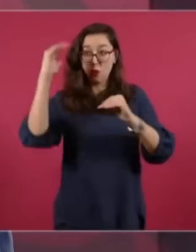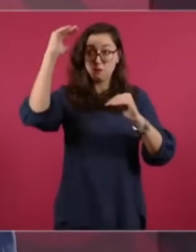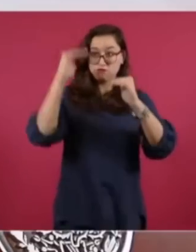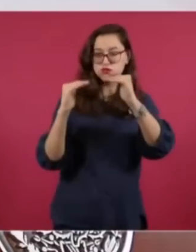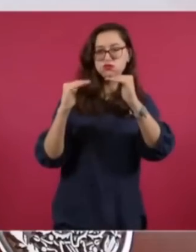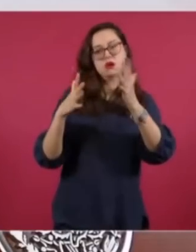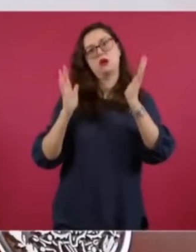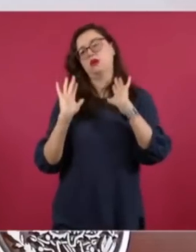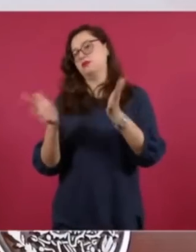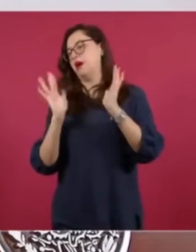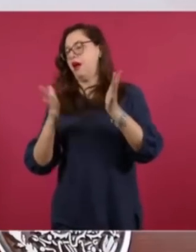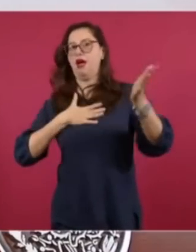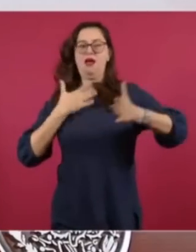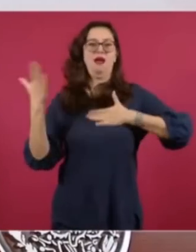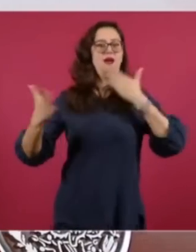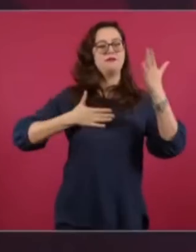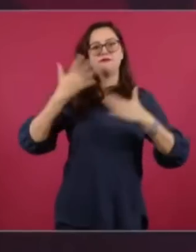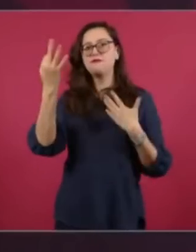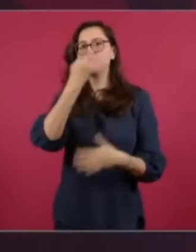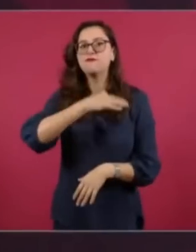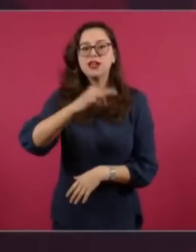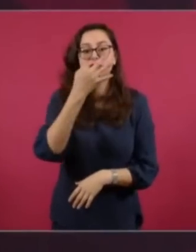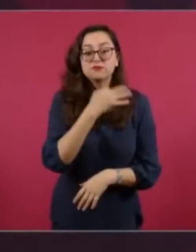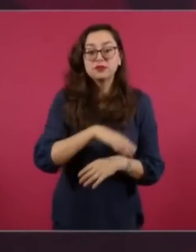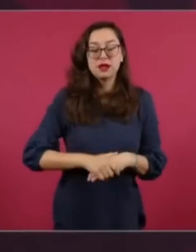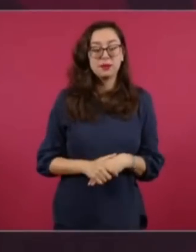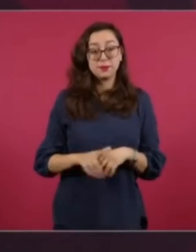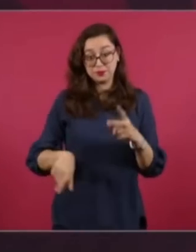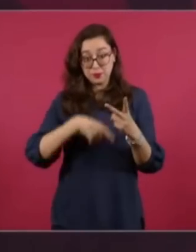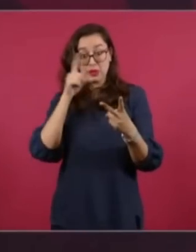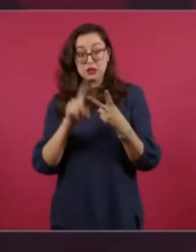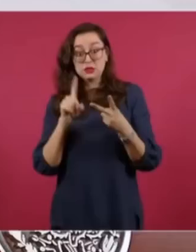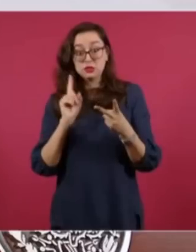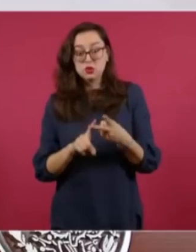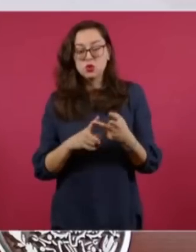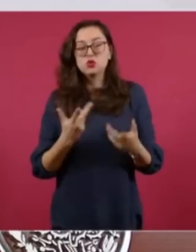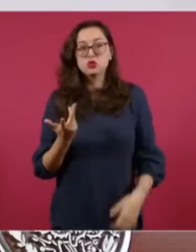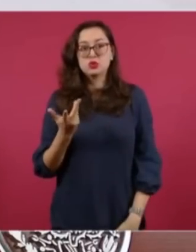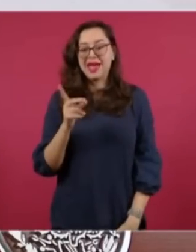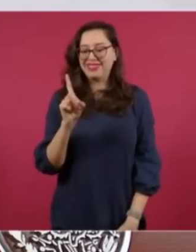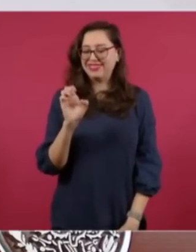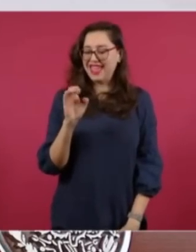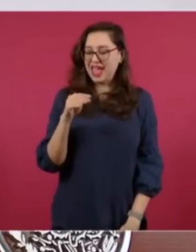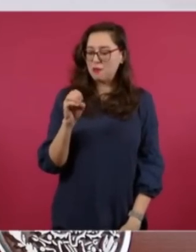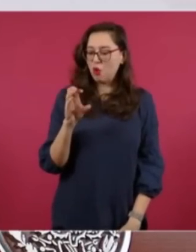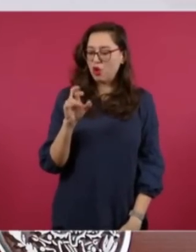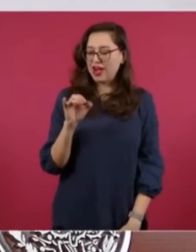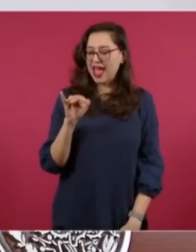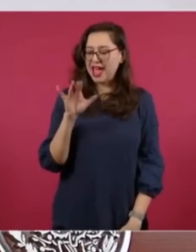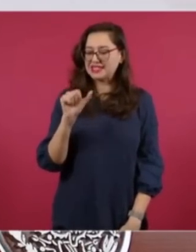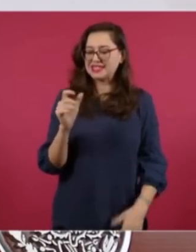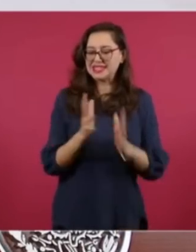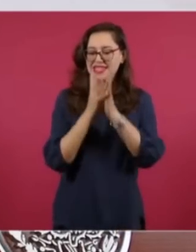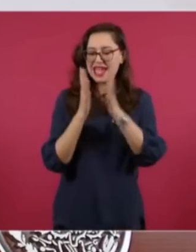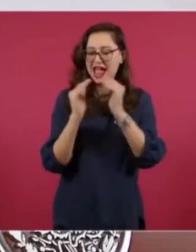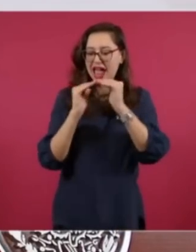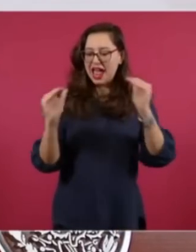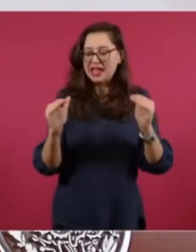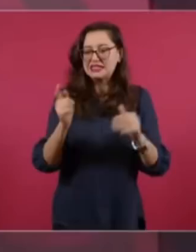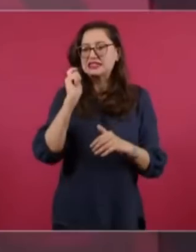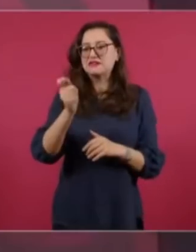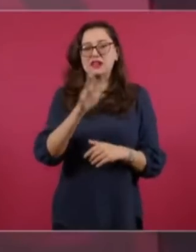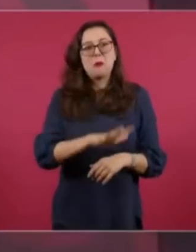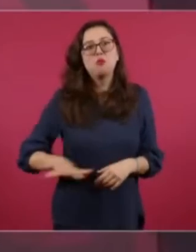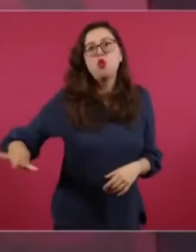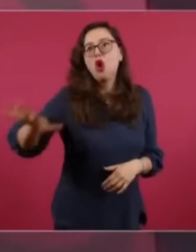es que el pueblo va a elegir, se va a hacer valer la democracia, porque en la democracia el pueblo manda, el